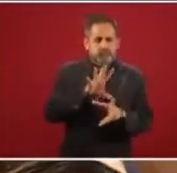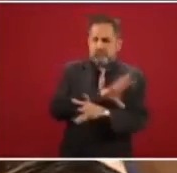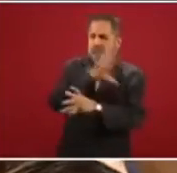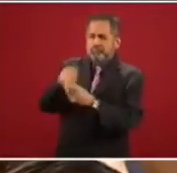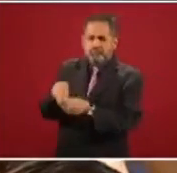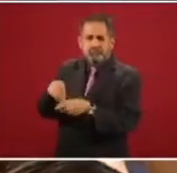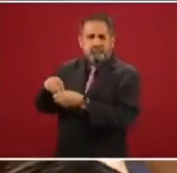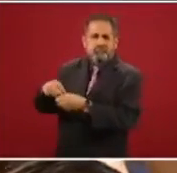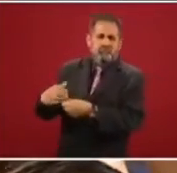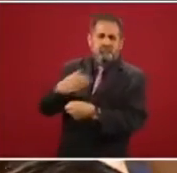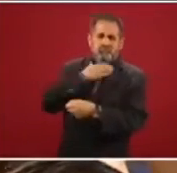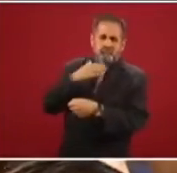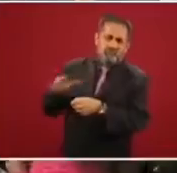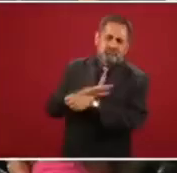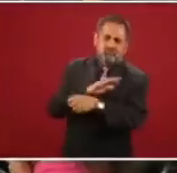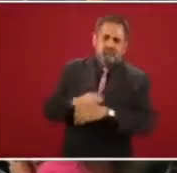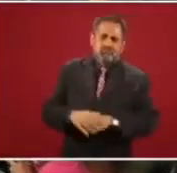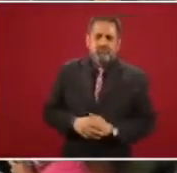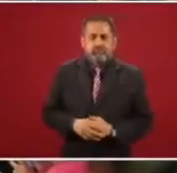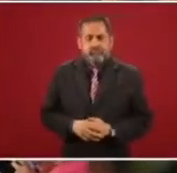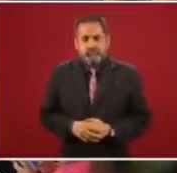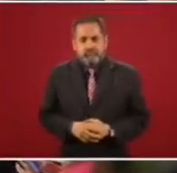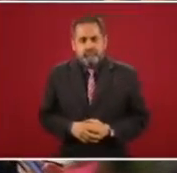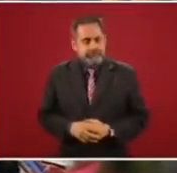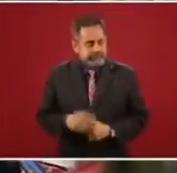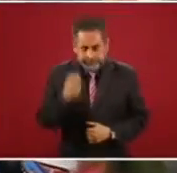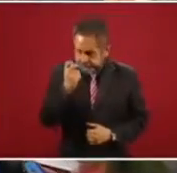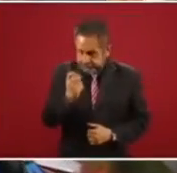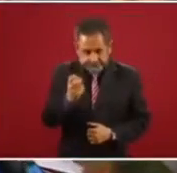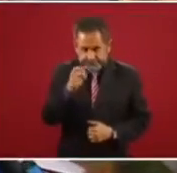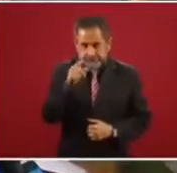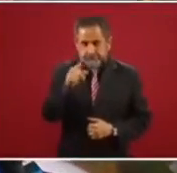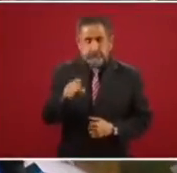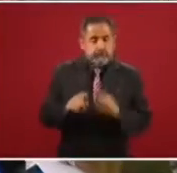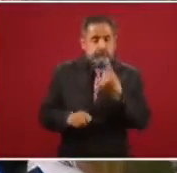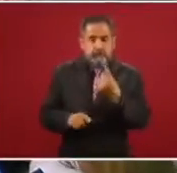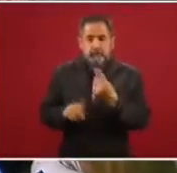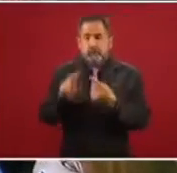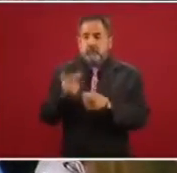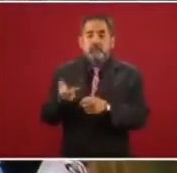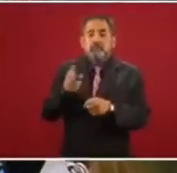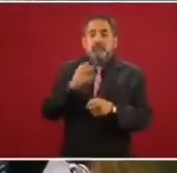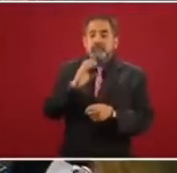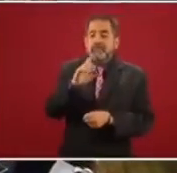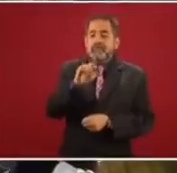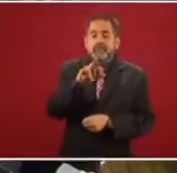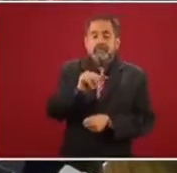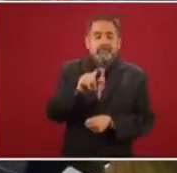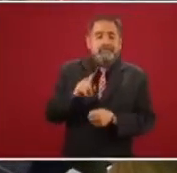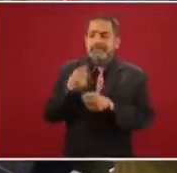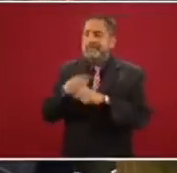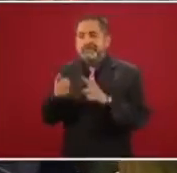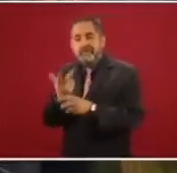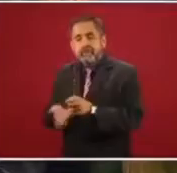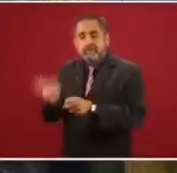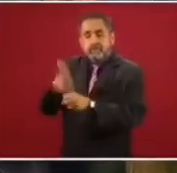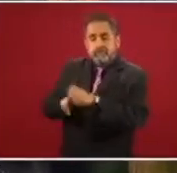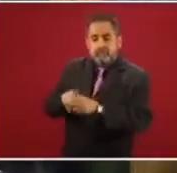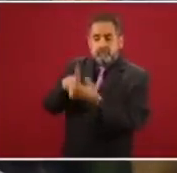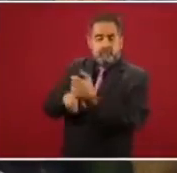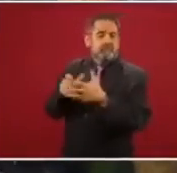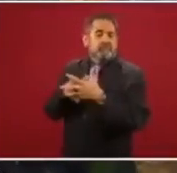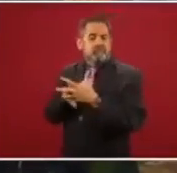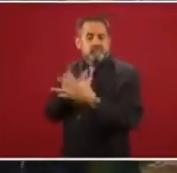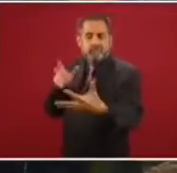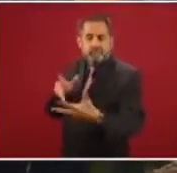hospital en un solo este es justo eso uno no es una clínica es un hospital la diferencia es que tiene hospitalización